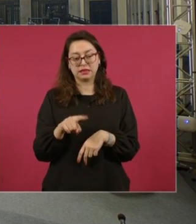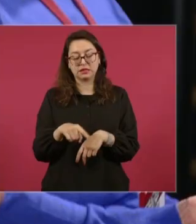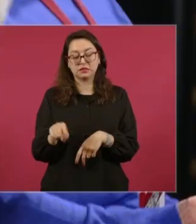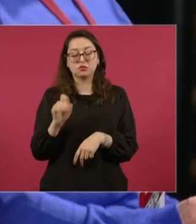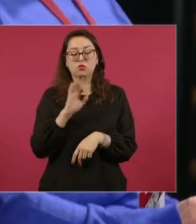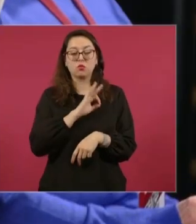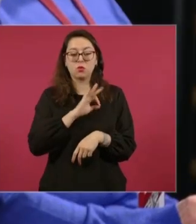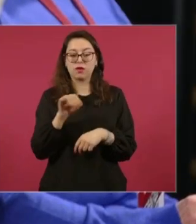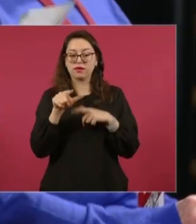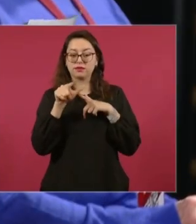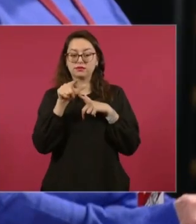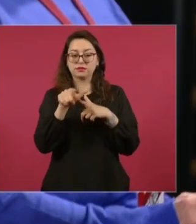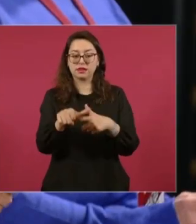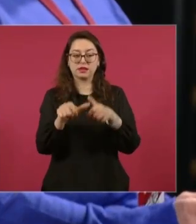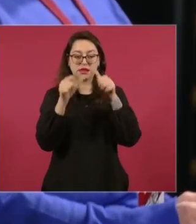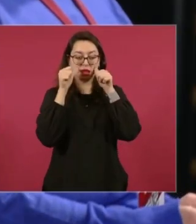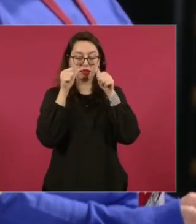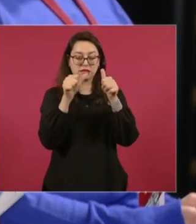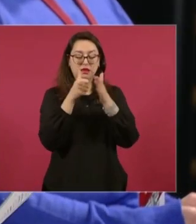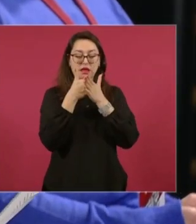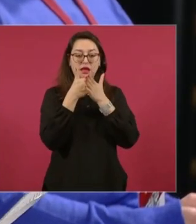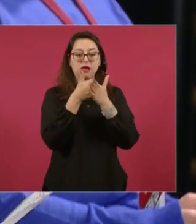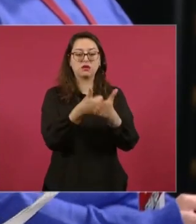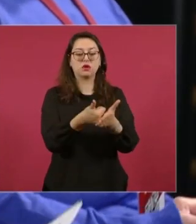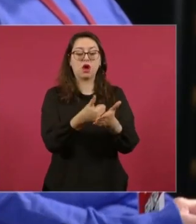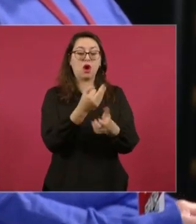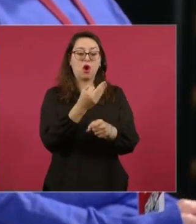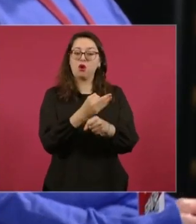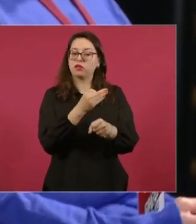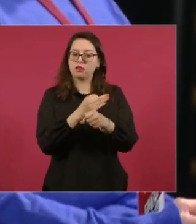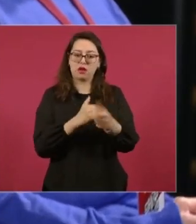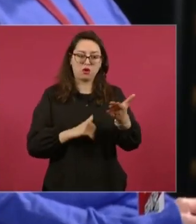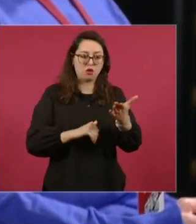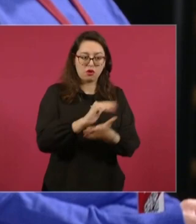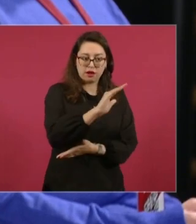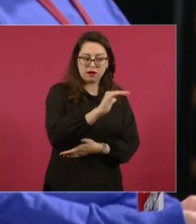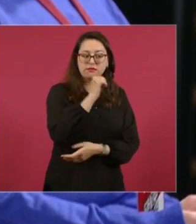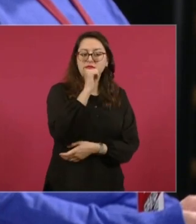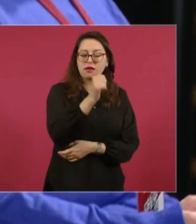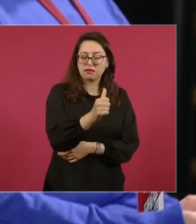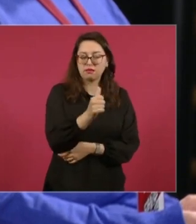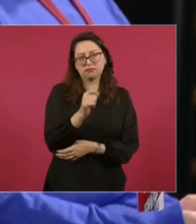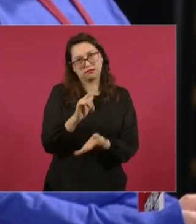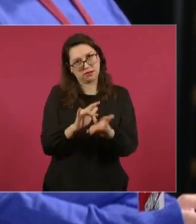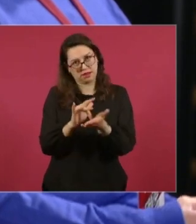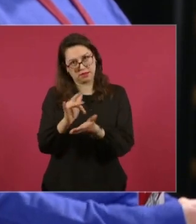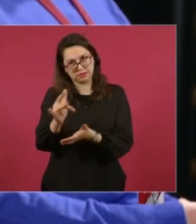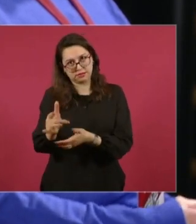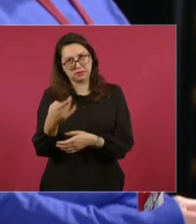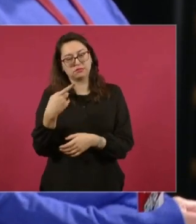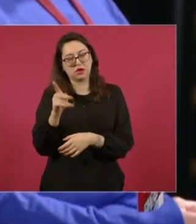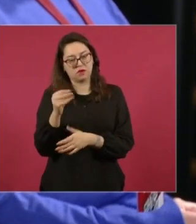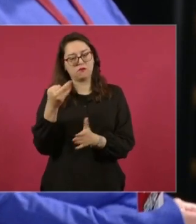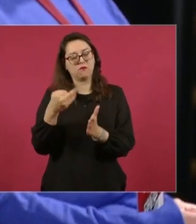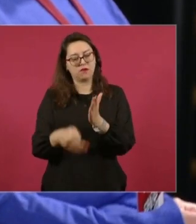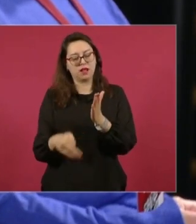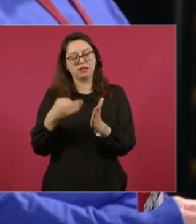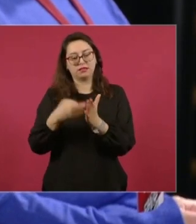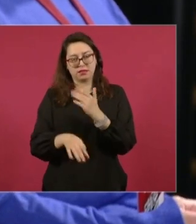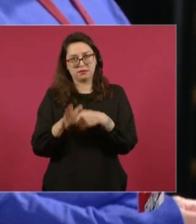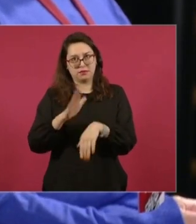y eso es lo que le están pidiendo, así de que gracias, no se llevó a cabo el desalojo. Por cierto, entre